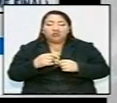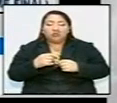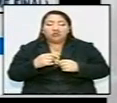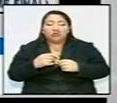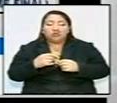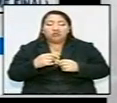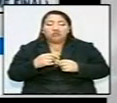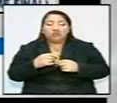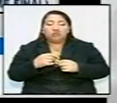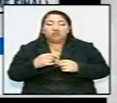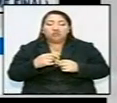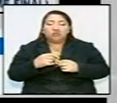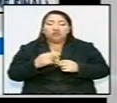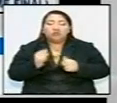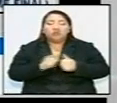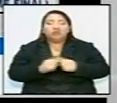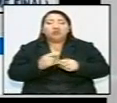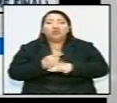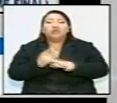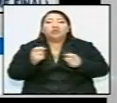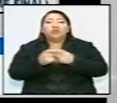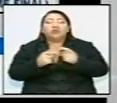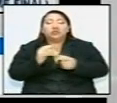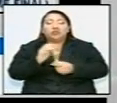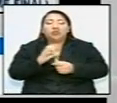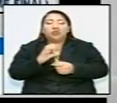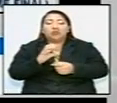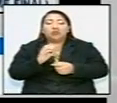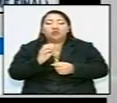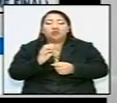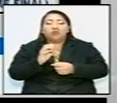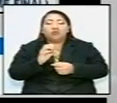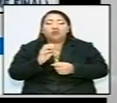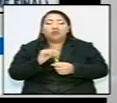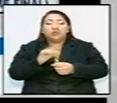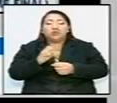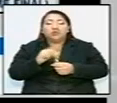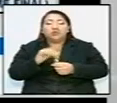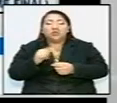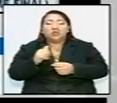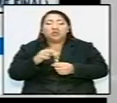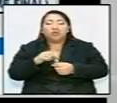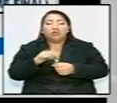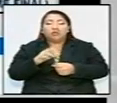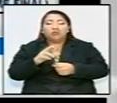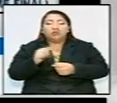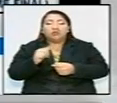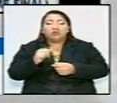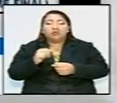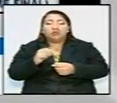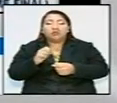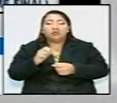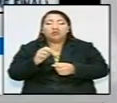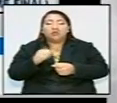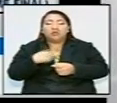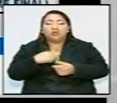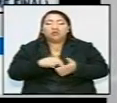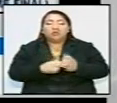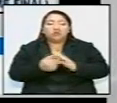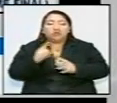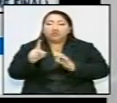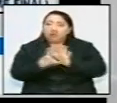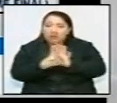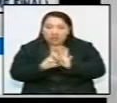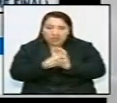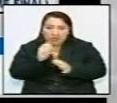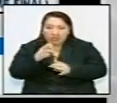seguida contra la congresista Yesenia Ponce Villarreal de Vargas en el extremo del supuesto enriquecimiento